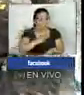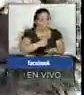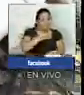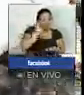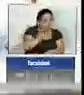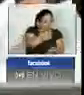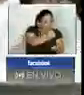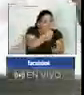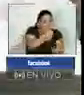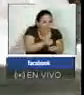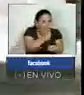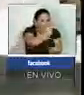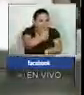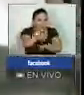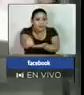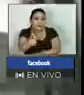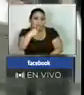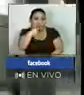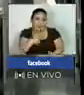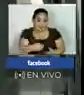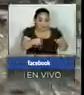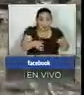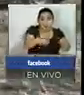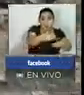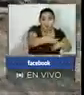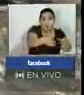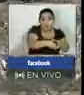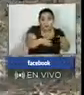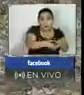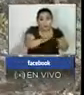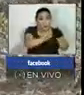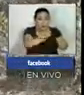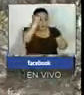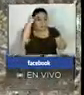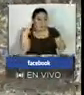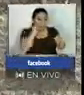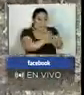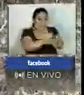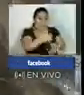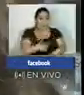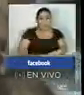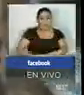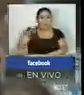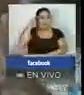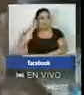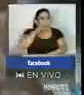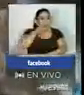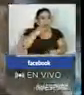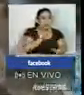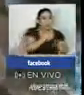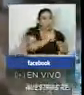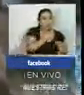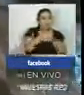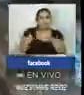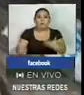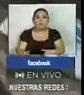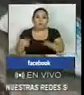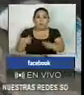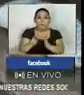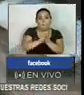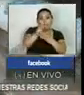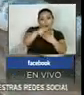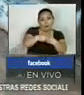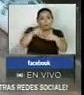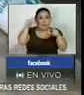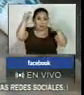entregadas por el despacho de la primera dama de la República, Gabriela de Bukele. Las canastas fueron donadas por el Programa Mundial de Alimentos de las